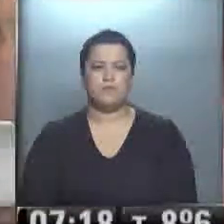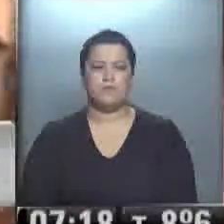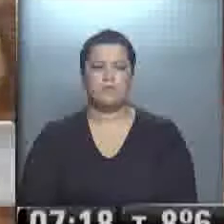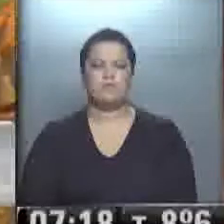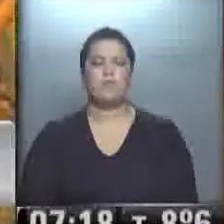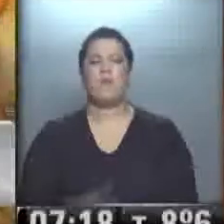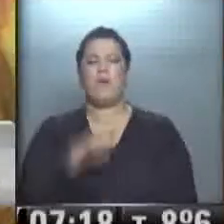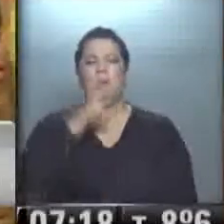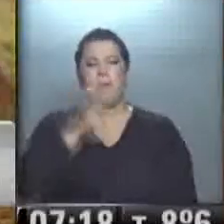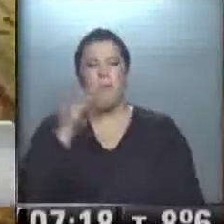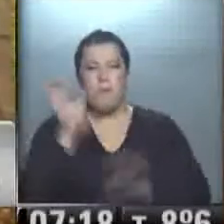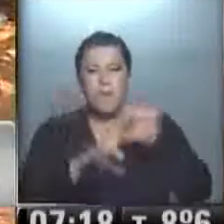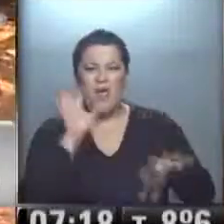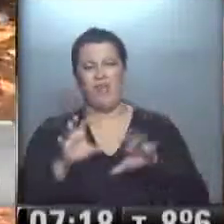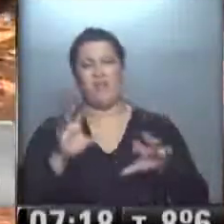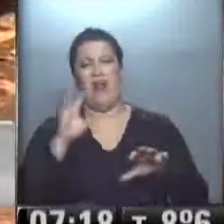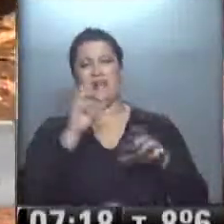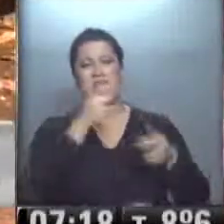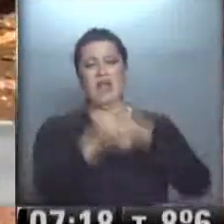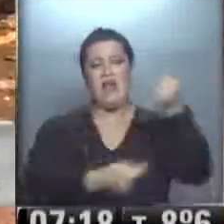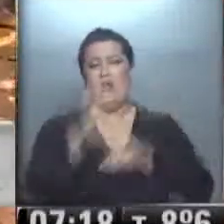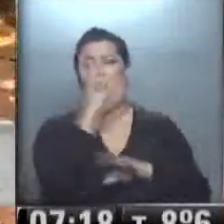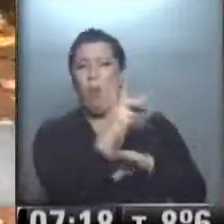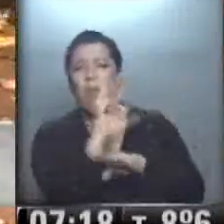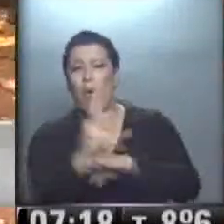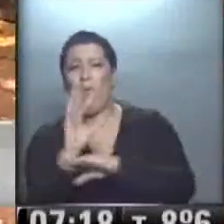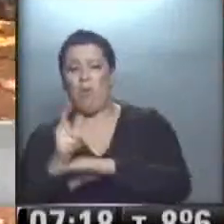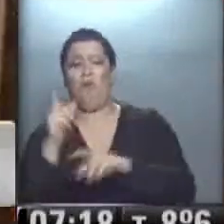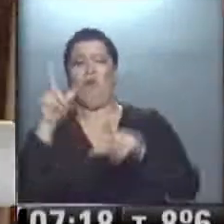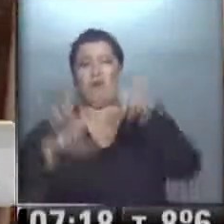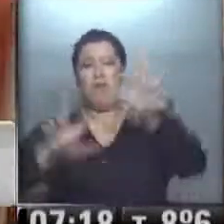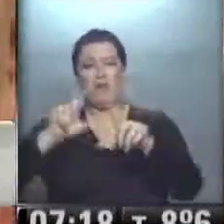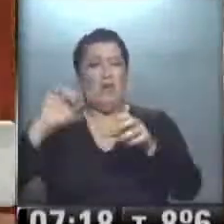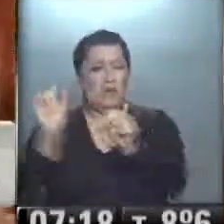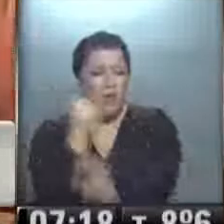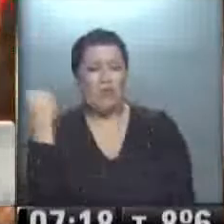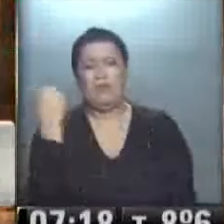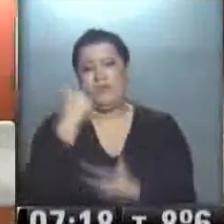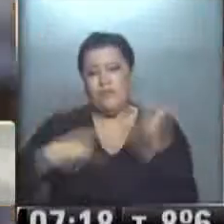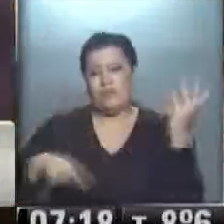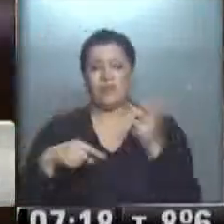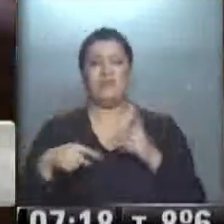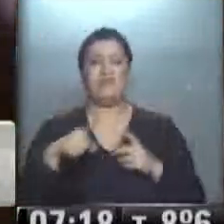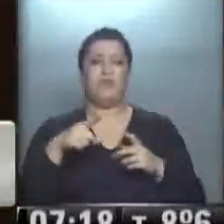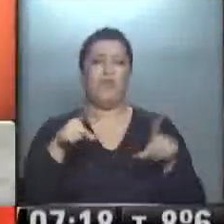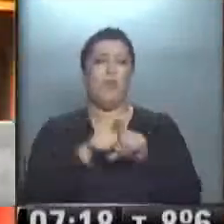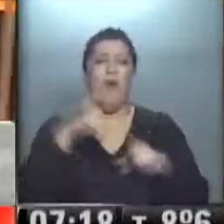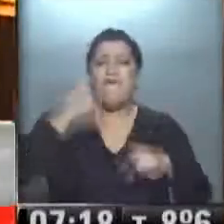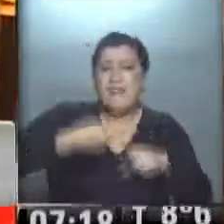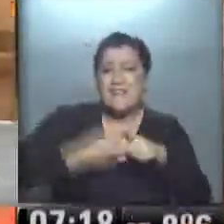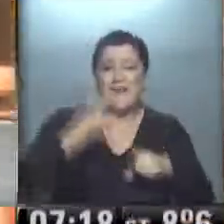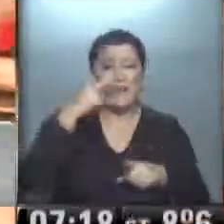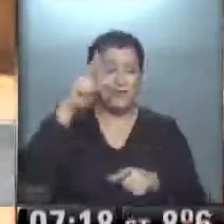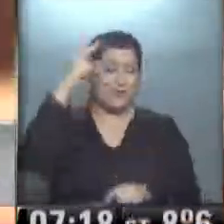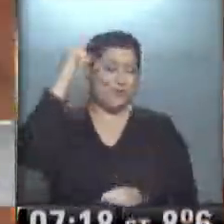Las piedras, los robos a los negocios, los daños a móviles de televisión en la avenida 9 de julio, empañaron los festejos por el subcampeonato